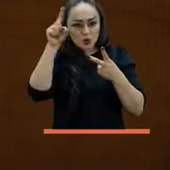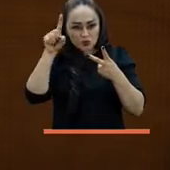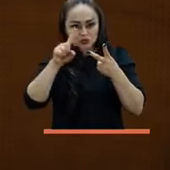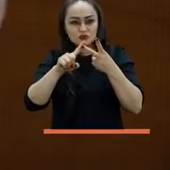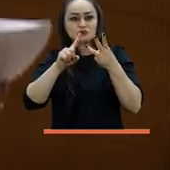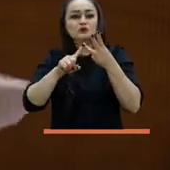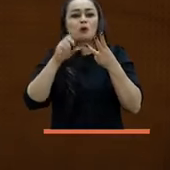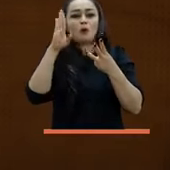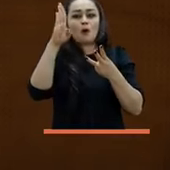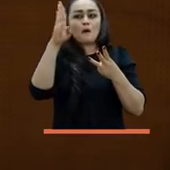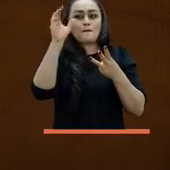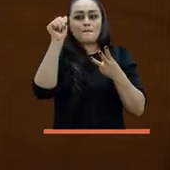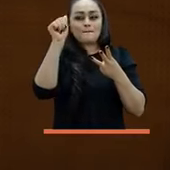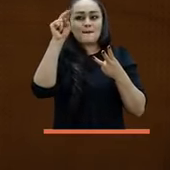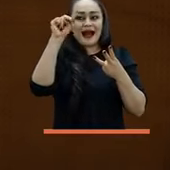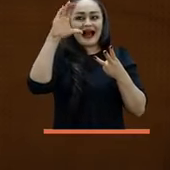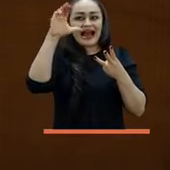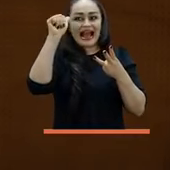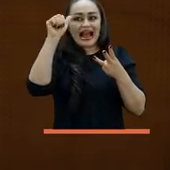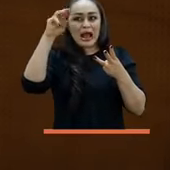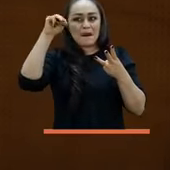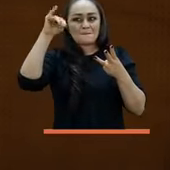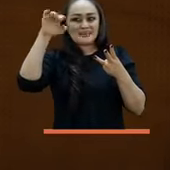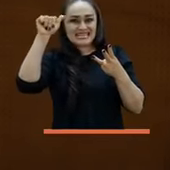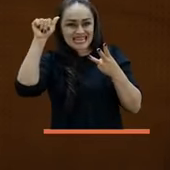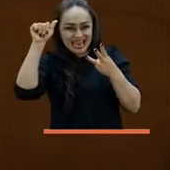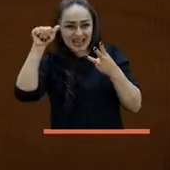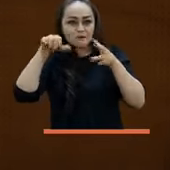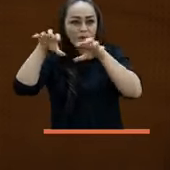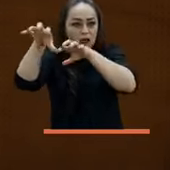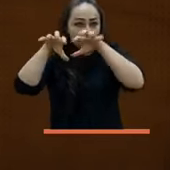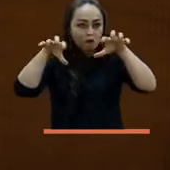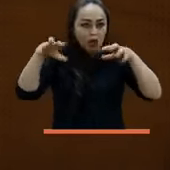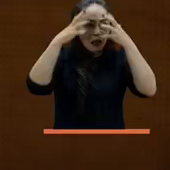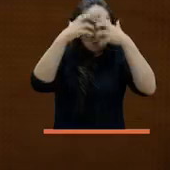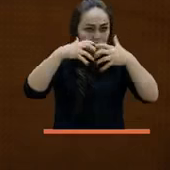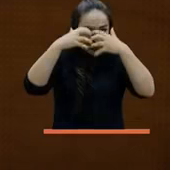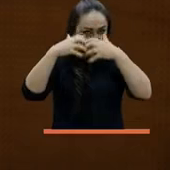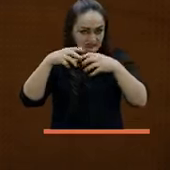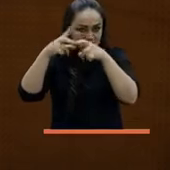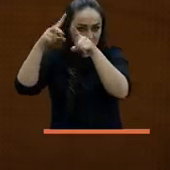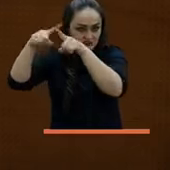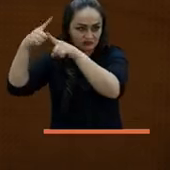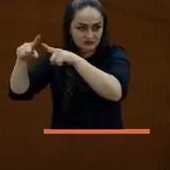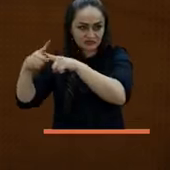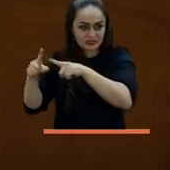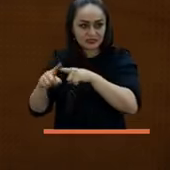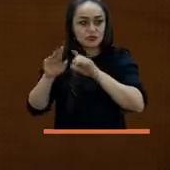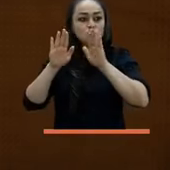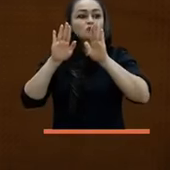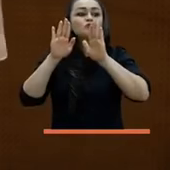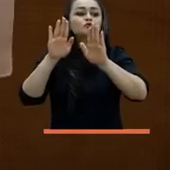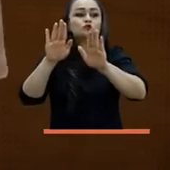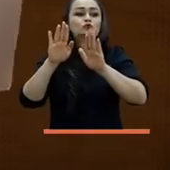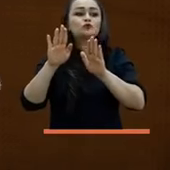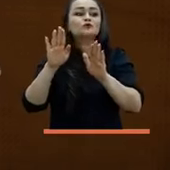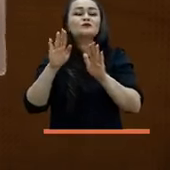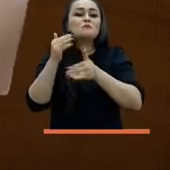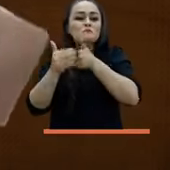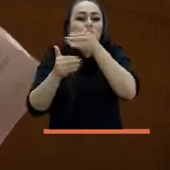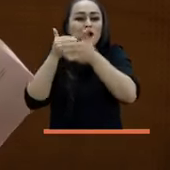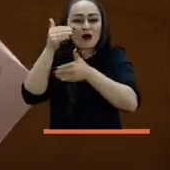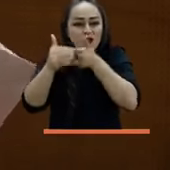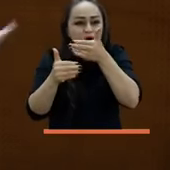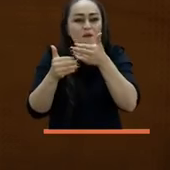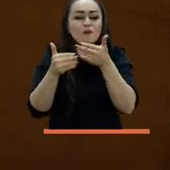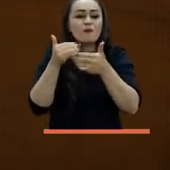entre otras empresas y este proceso de los webs da la posibilidad de